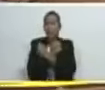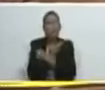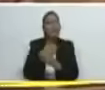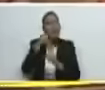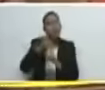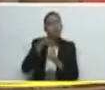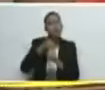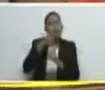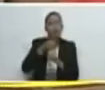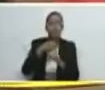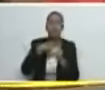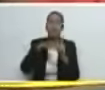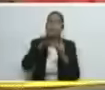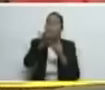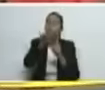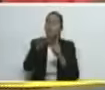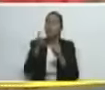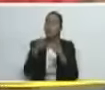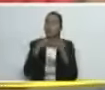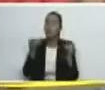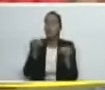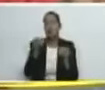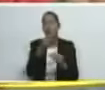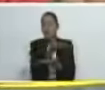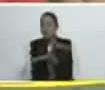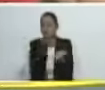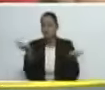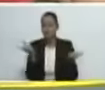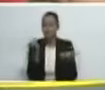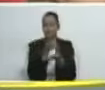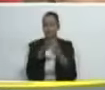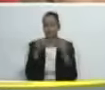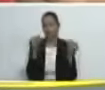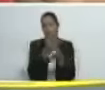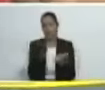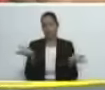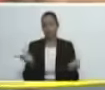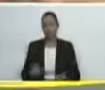patria, por el futuro de todos y de todas.